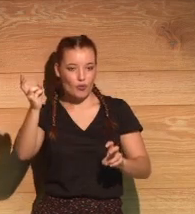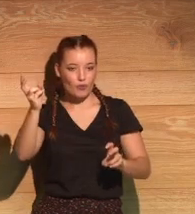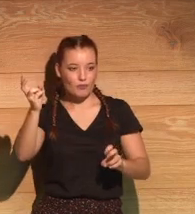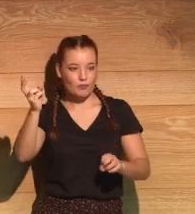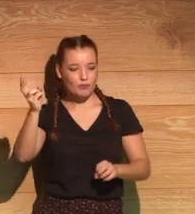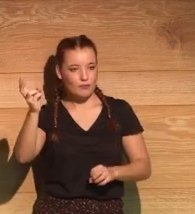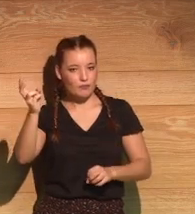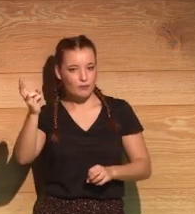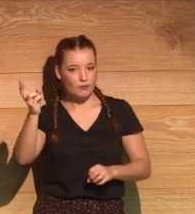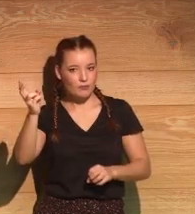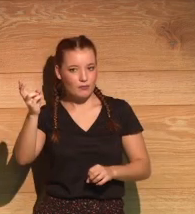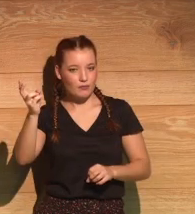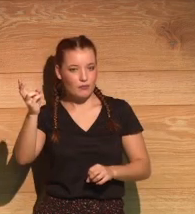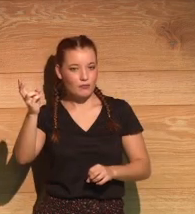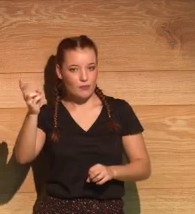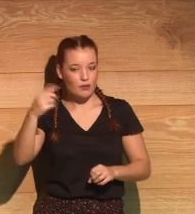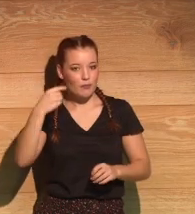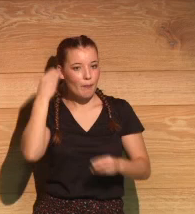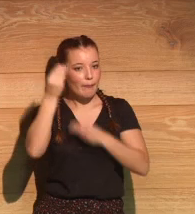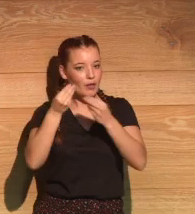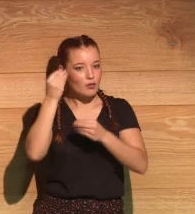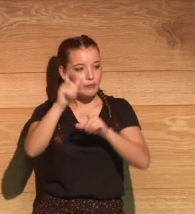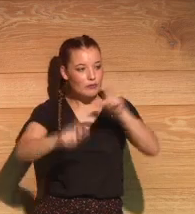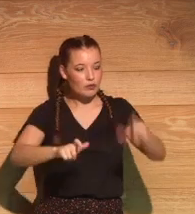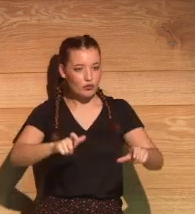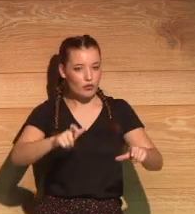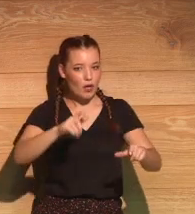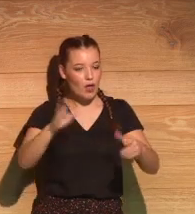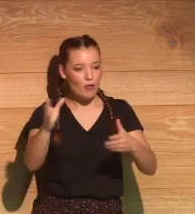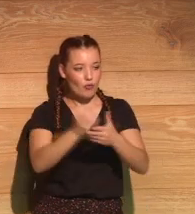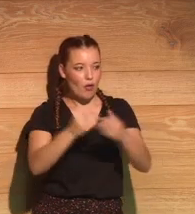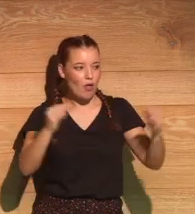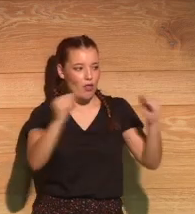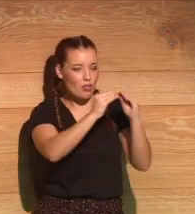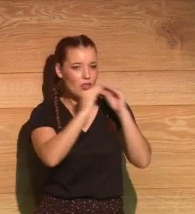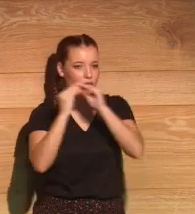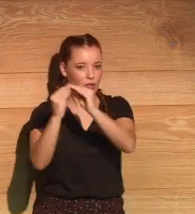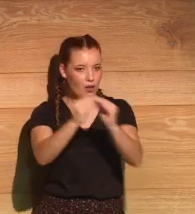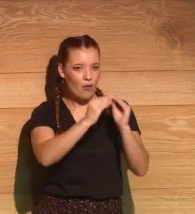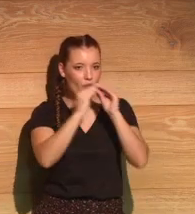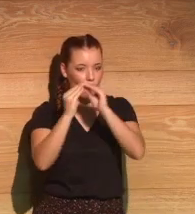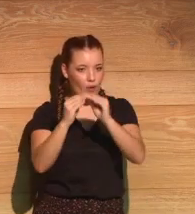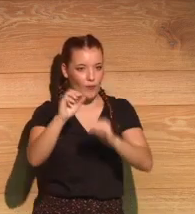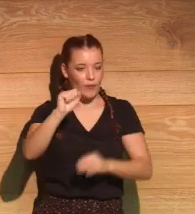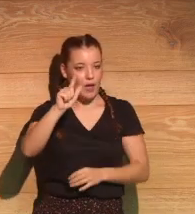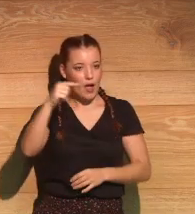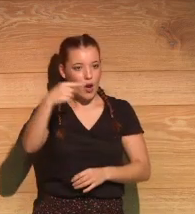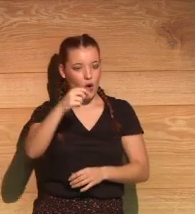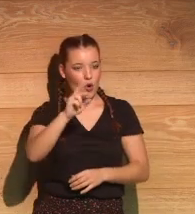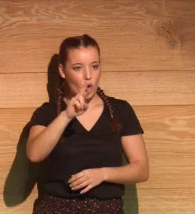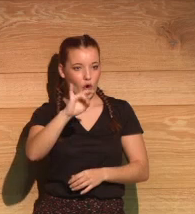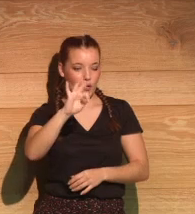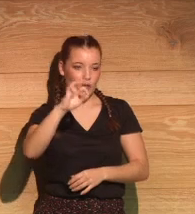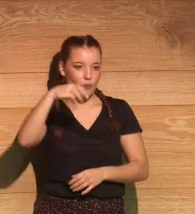así decir. O sea, creo que todos estamos de acuerdo en que los algoritmos son muy difíciles de combatir porque no se